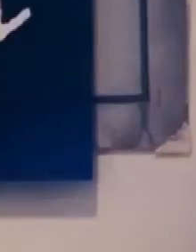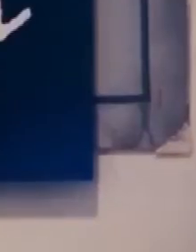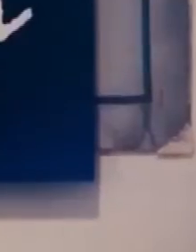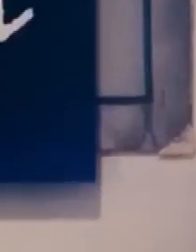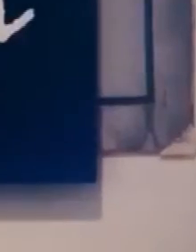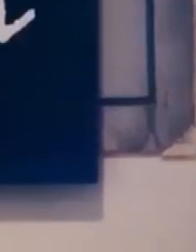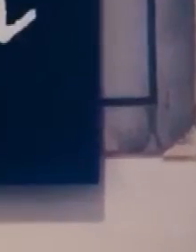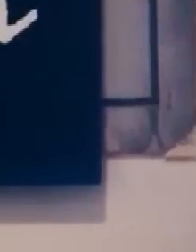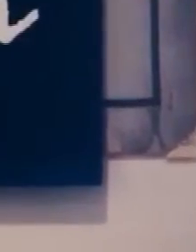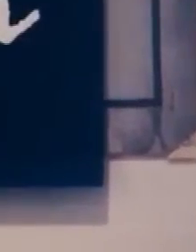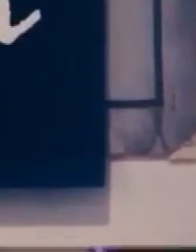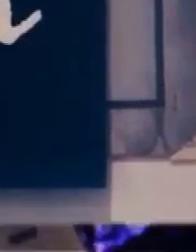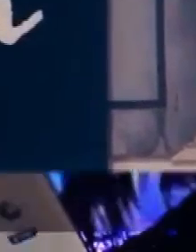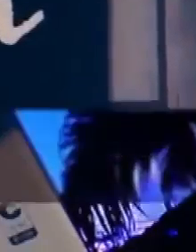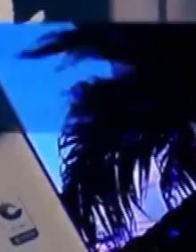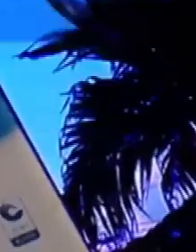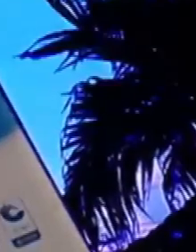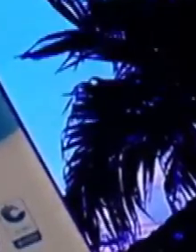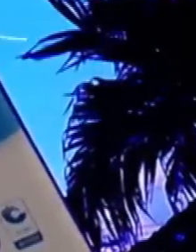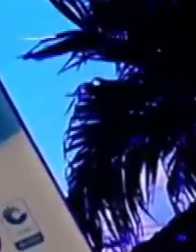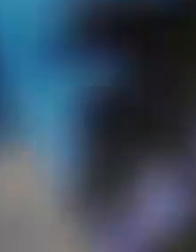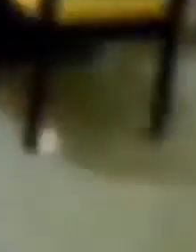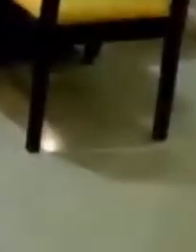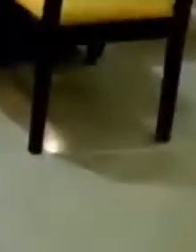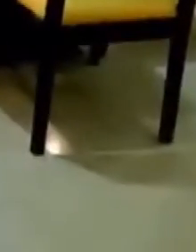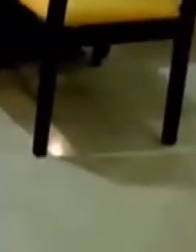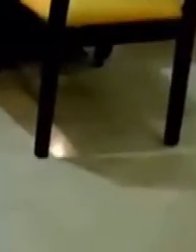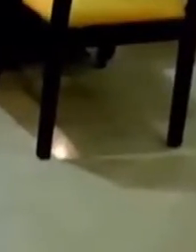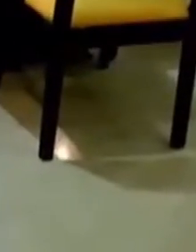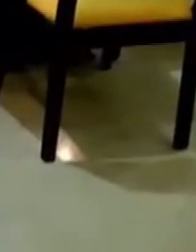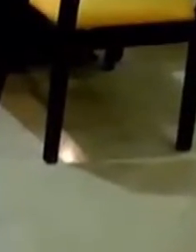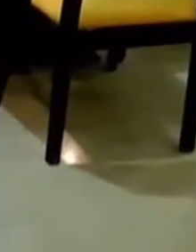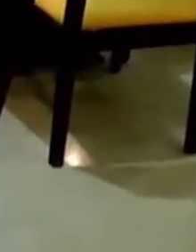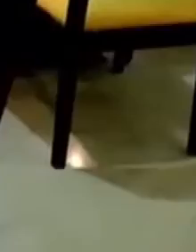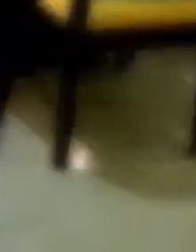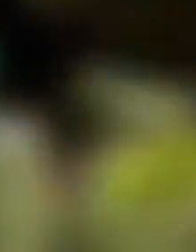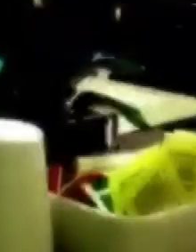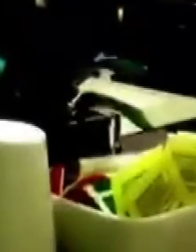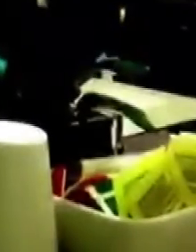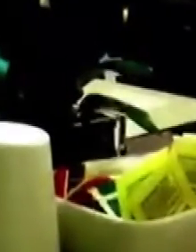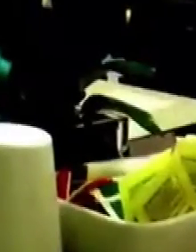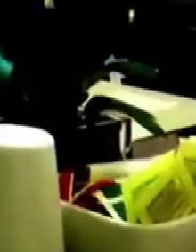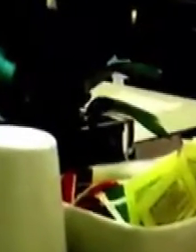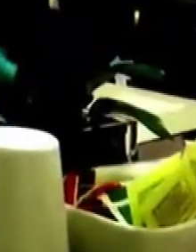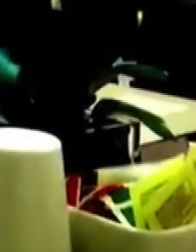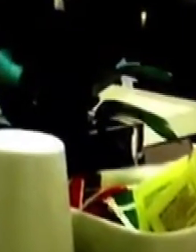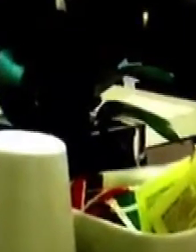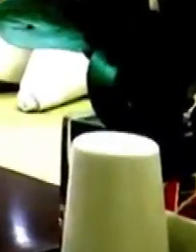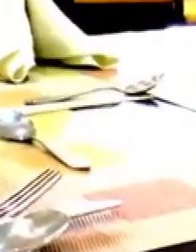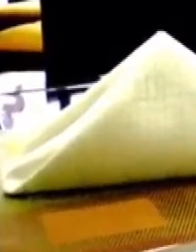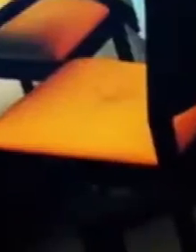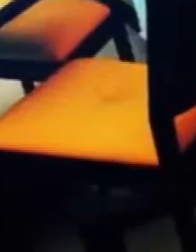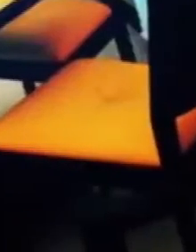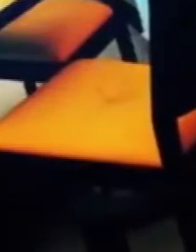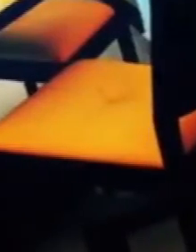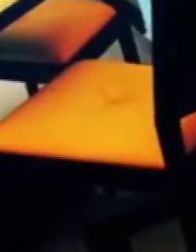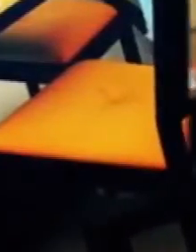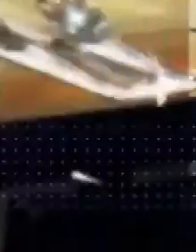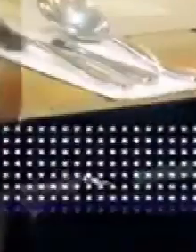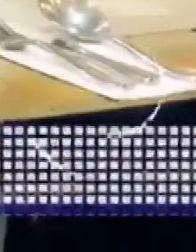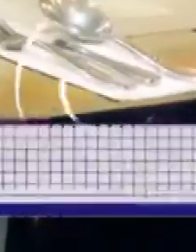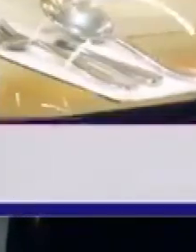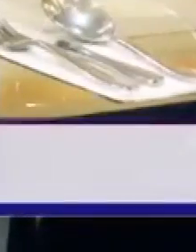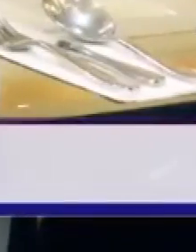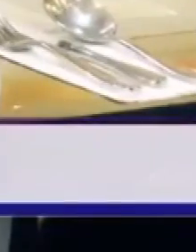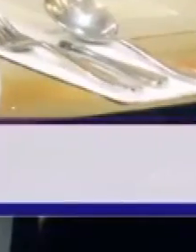El restaurante Atrium se destaca por su amplia carta gastronómica nacional e internacional, abierto al público de lunes a sábado. Estamos ubicados en